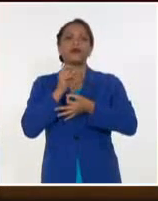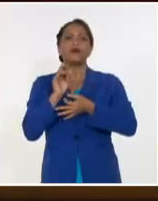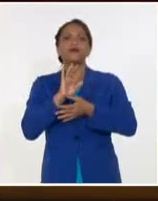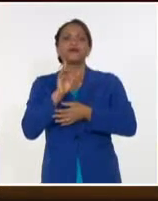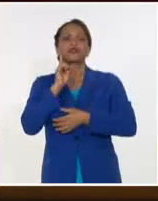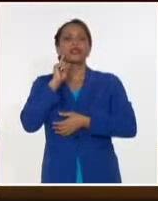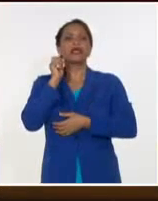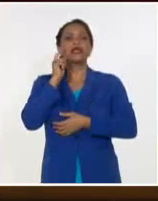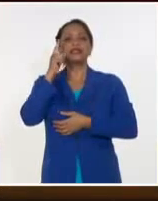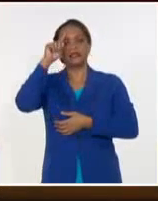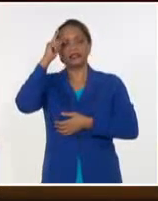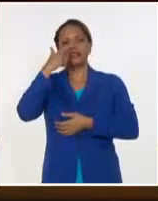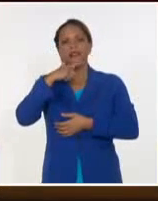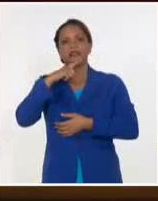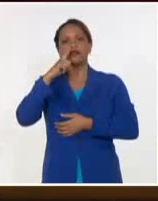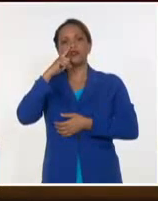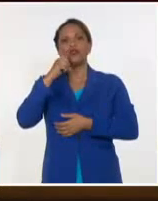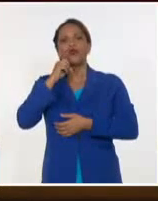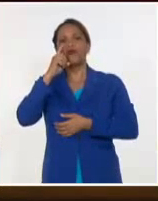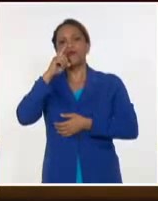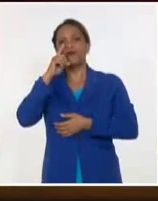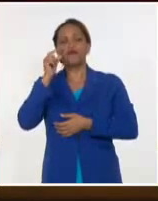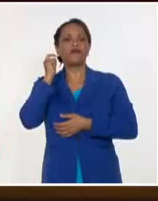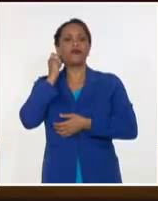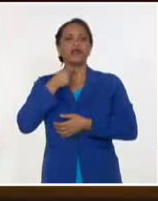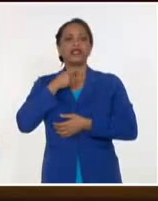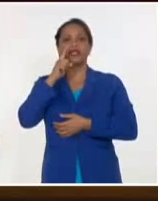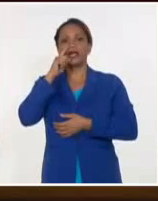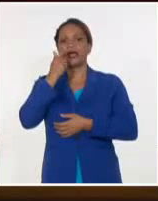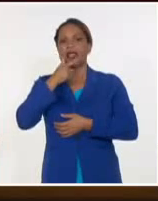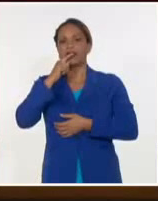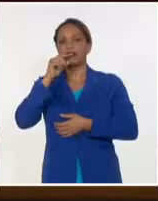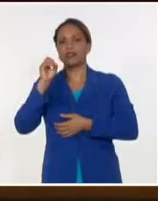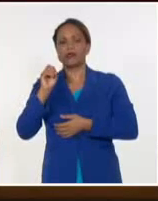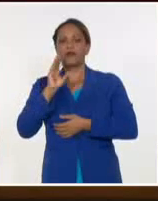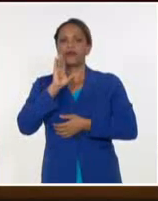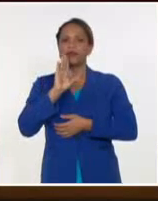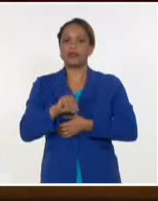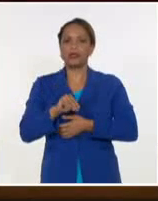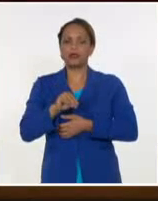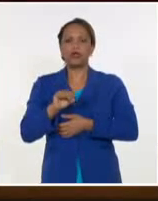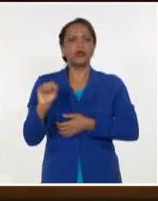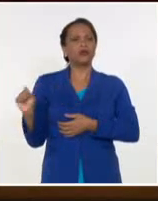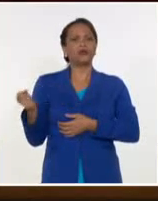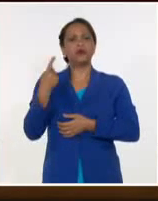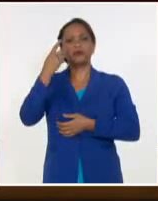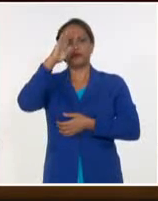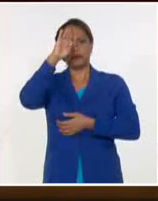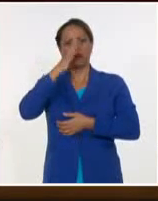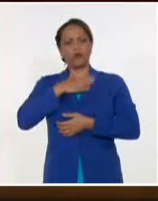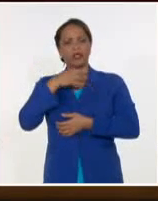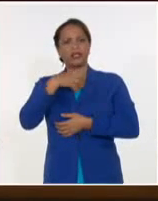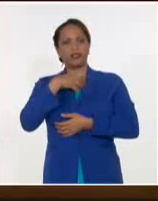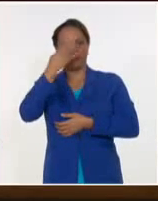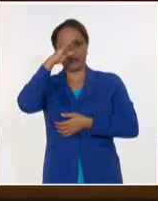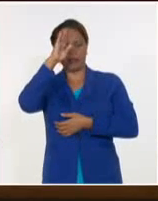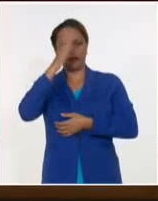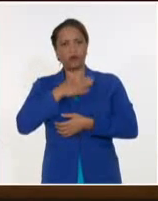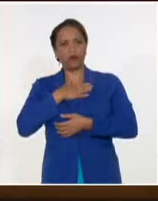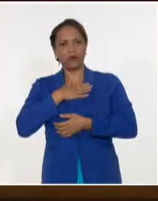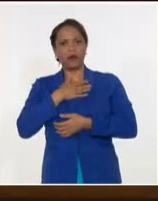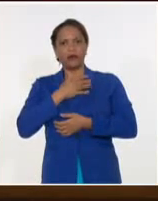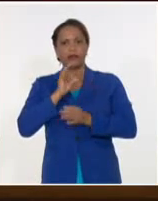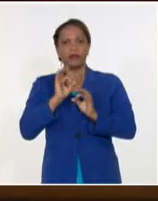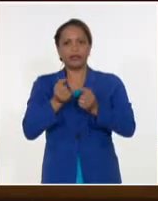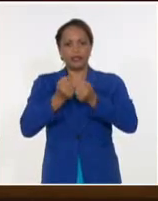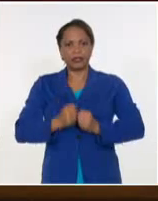don Fernando Ortiz, y cito: no basta para la cubanidad tener en Cuba la cuna, la nación y